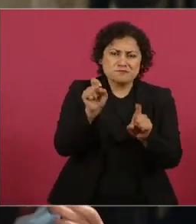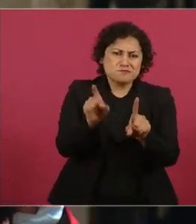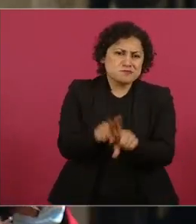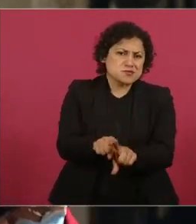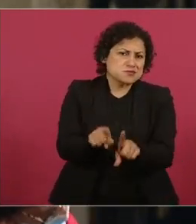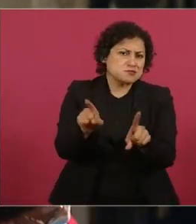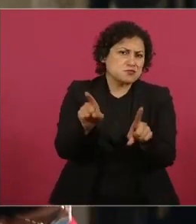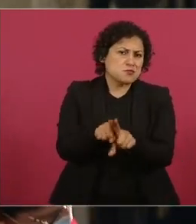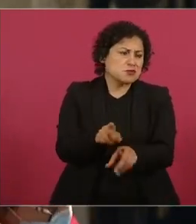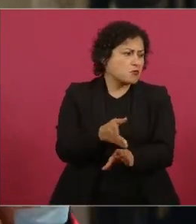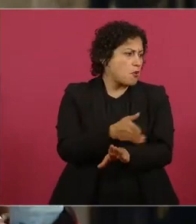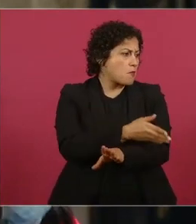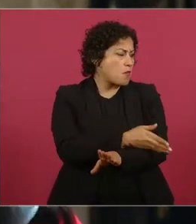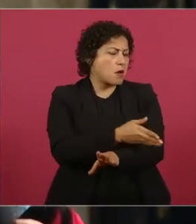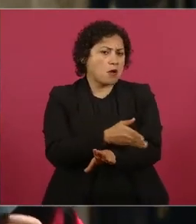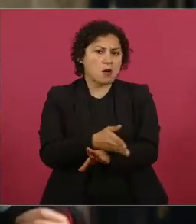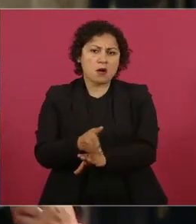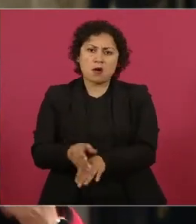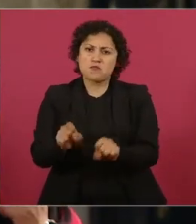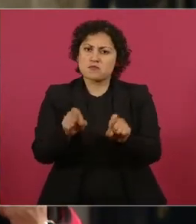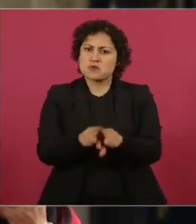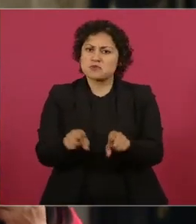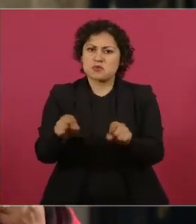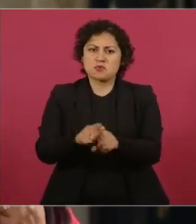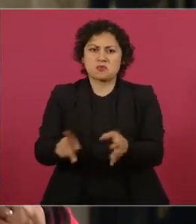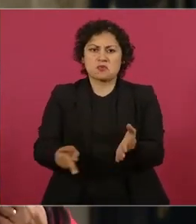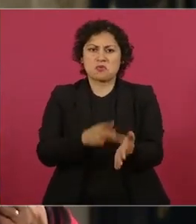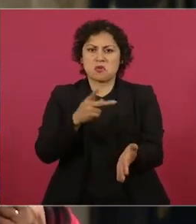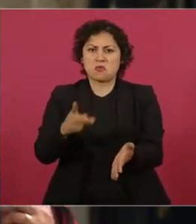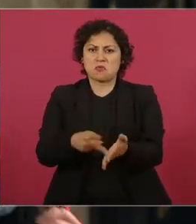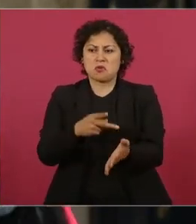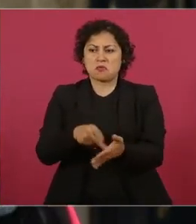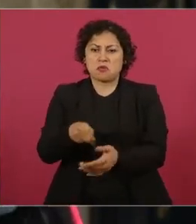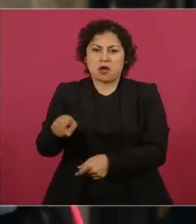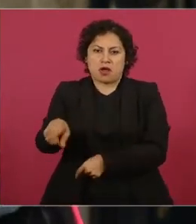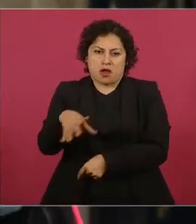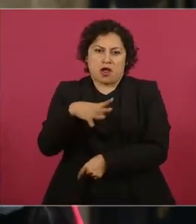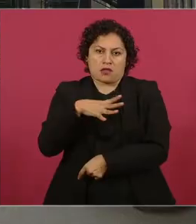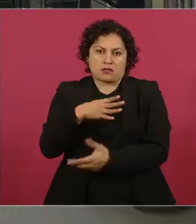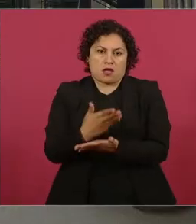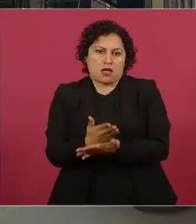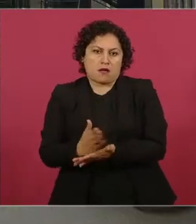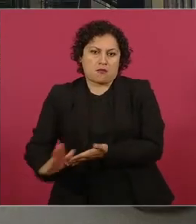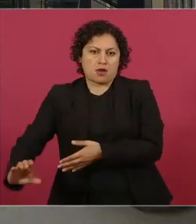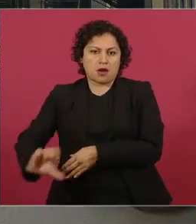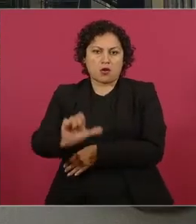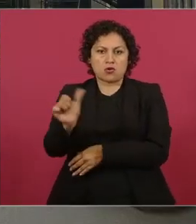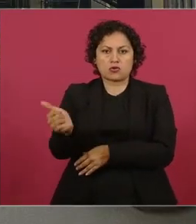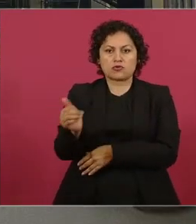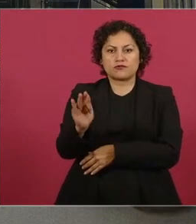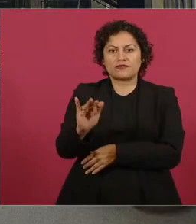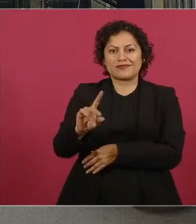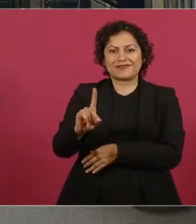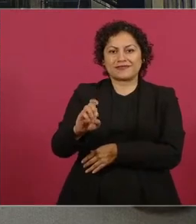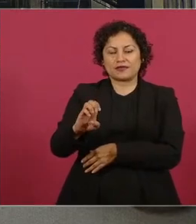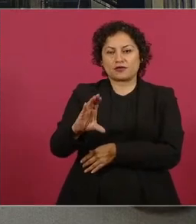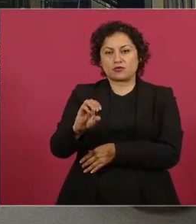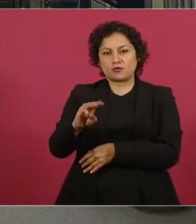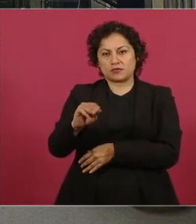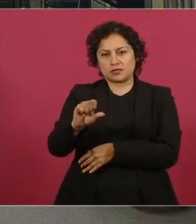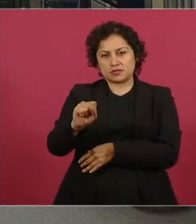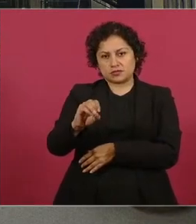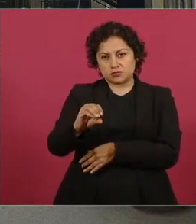No sé, tiene aparte los fideicomisos, estos fideicomisos son 14,